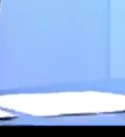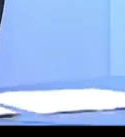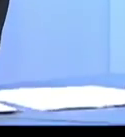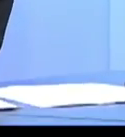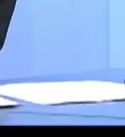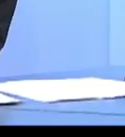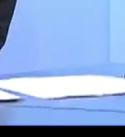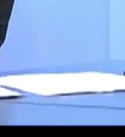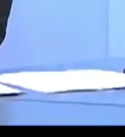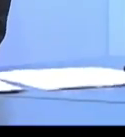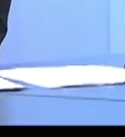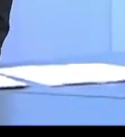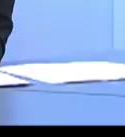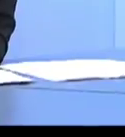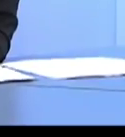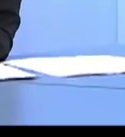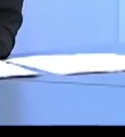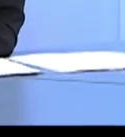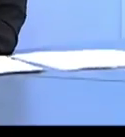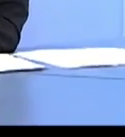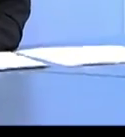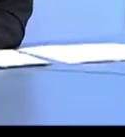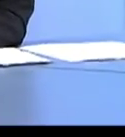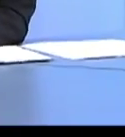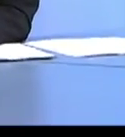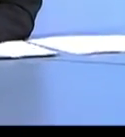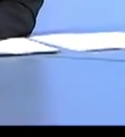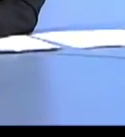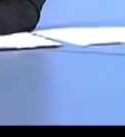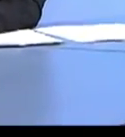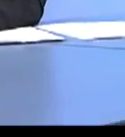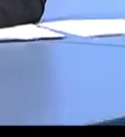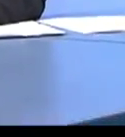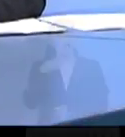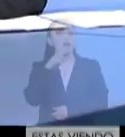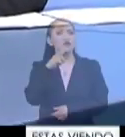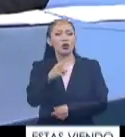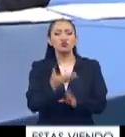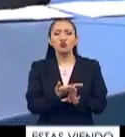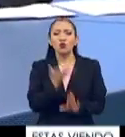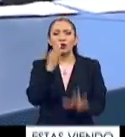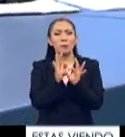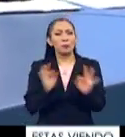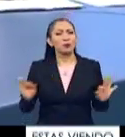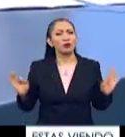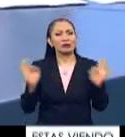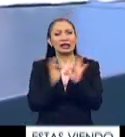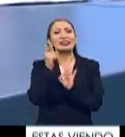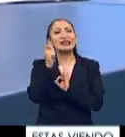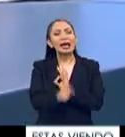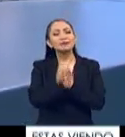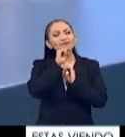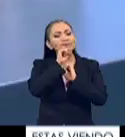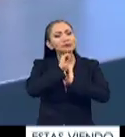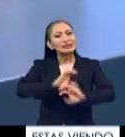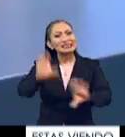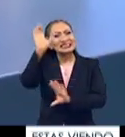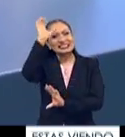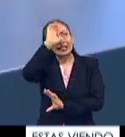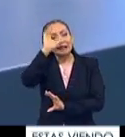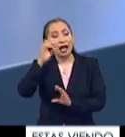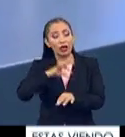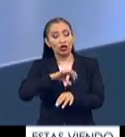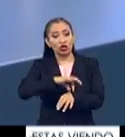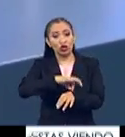Y hoy en el estudio estamos de plácemes porque tenemos una de las voces más importantes en lo que es la divulgación de la ciencia, la